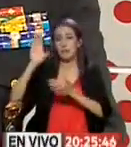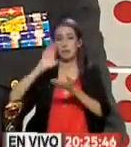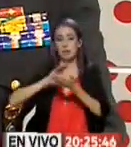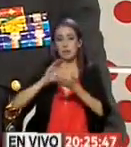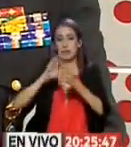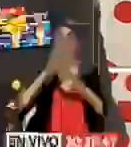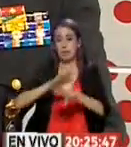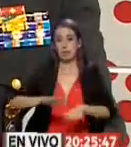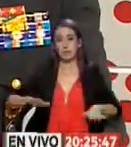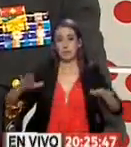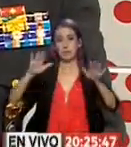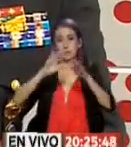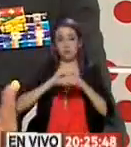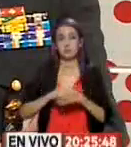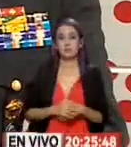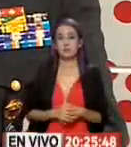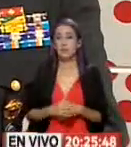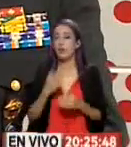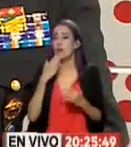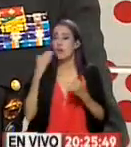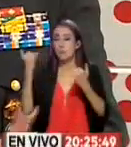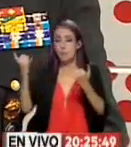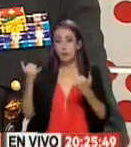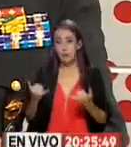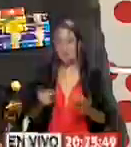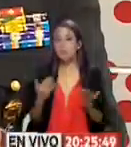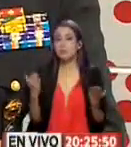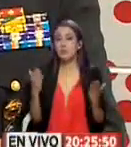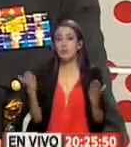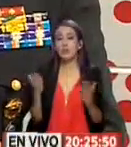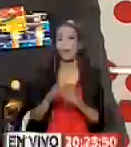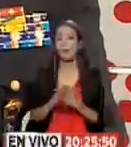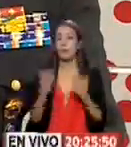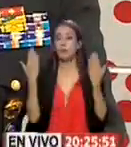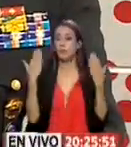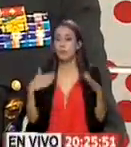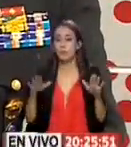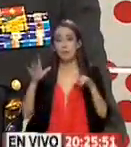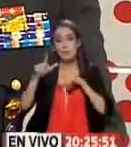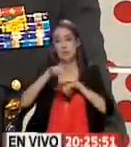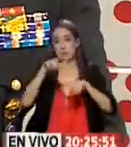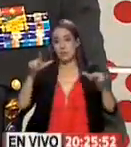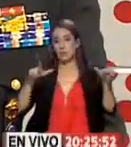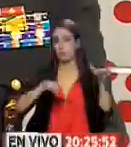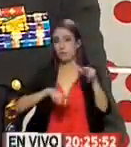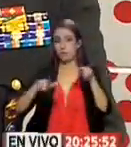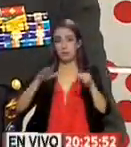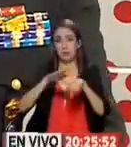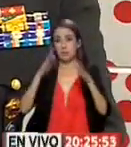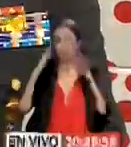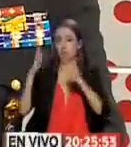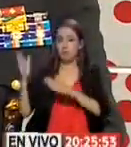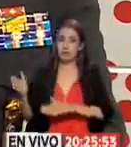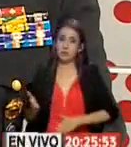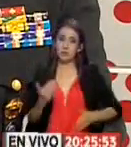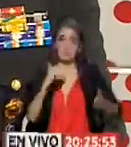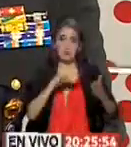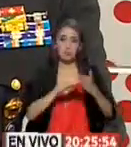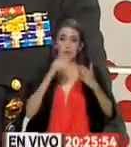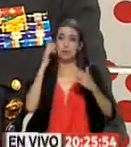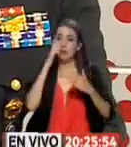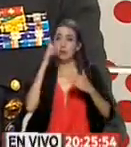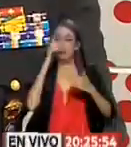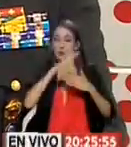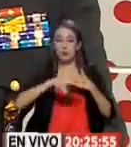donde nadie llega. ¿Sí? Como este momento, en cualquier lugar, un centinela, un oficial, un líder,